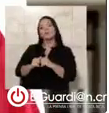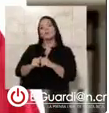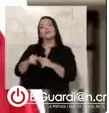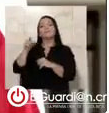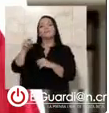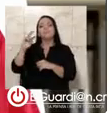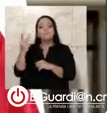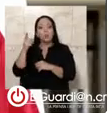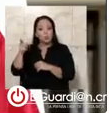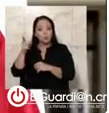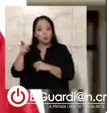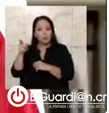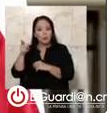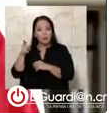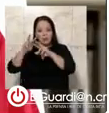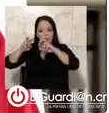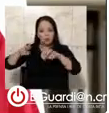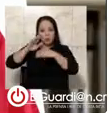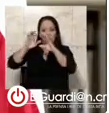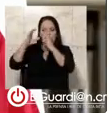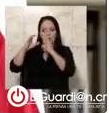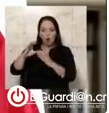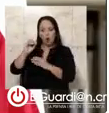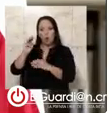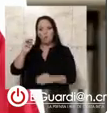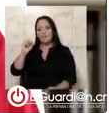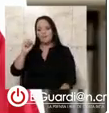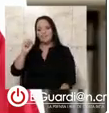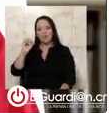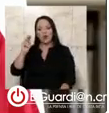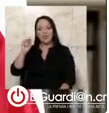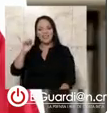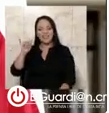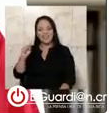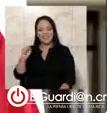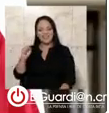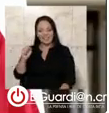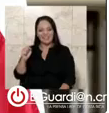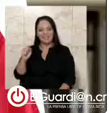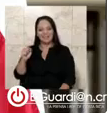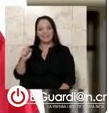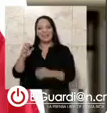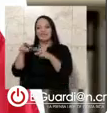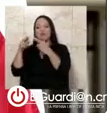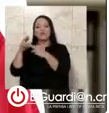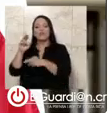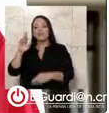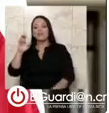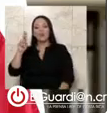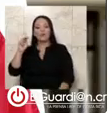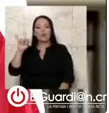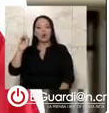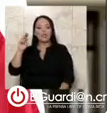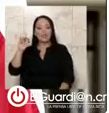usted está revisando toda esa comisionitis, esa reunionitis, para que la gente ampliar se